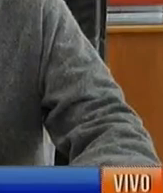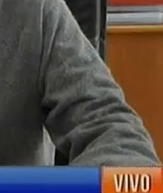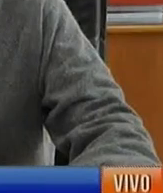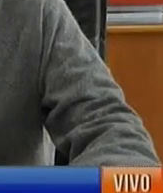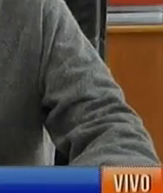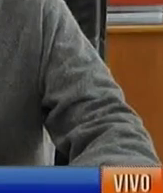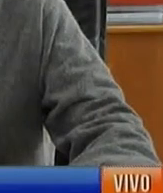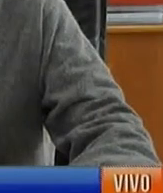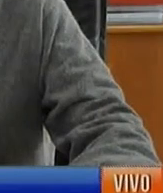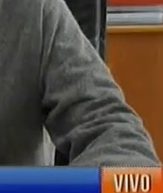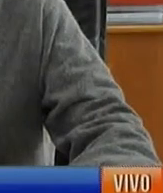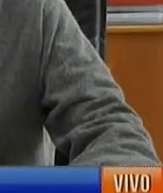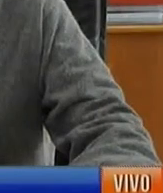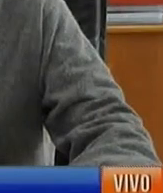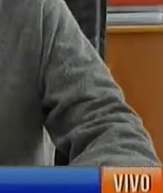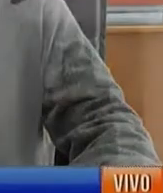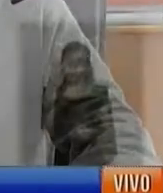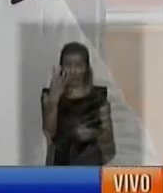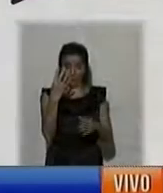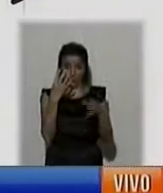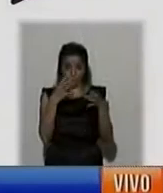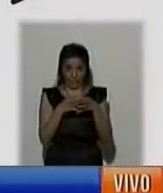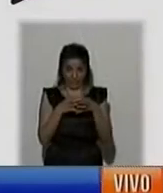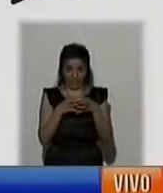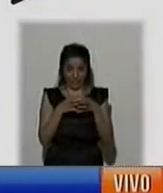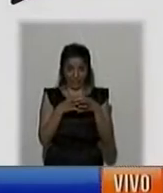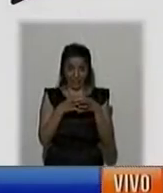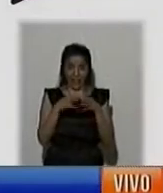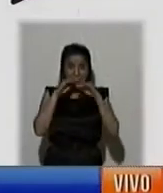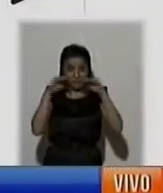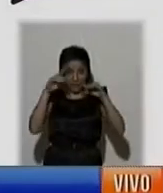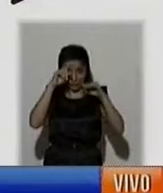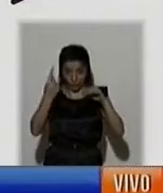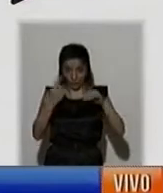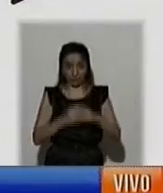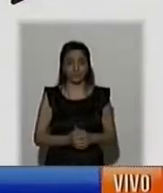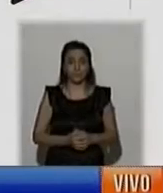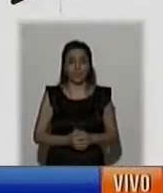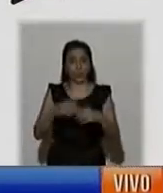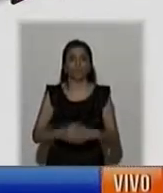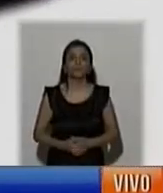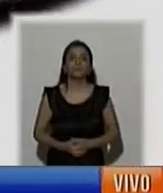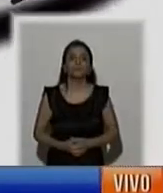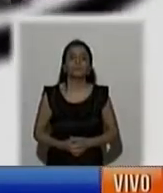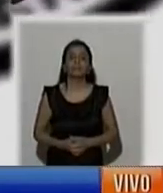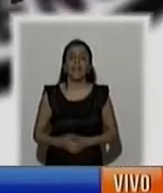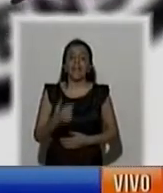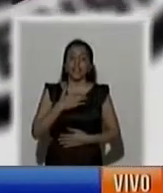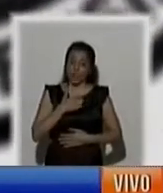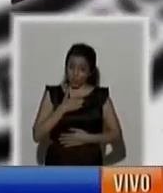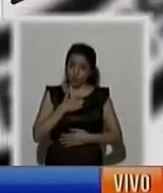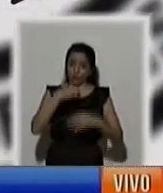la práctica de la encuesta, ¿no? Preguntar qué es lo que el electorado quiere escuchar. Bueno, eso es algo que en aquellos años todavía no se usaba. Sí, es